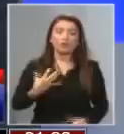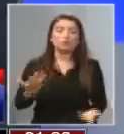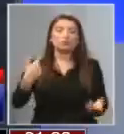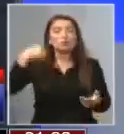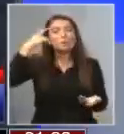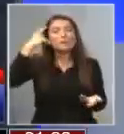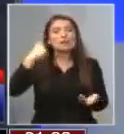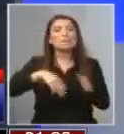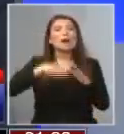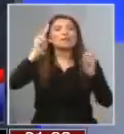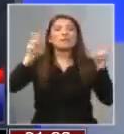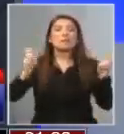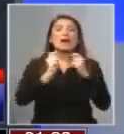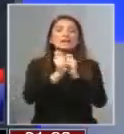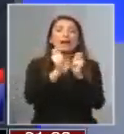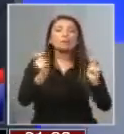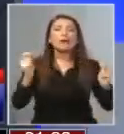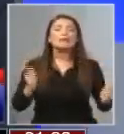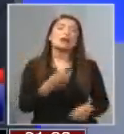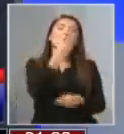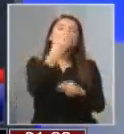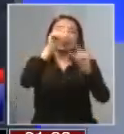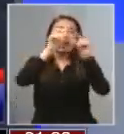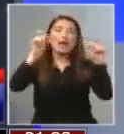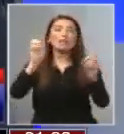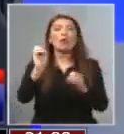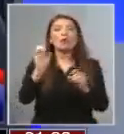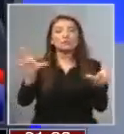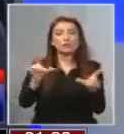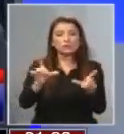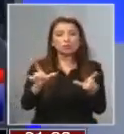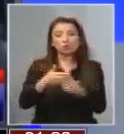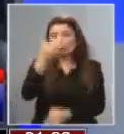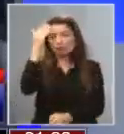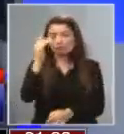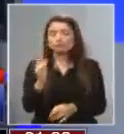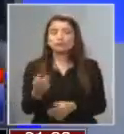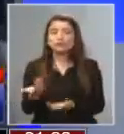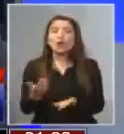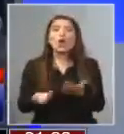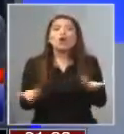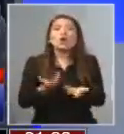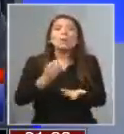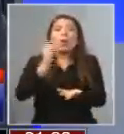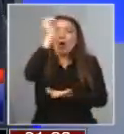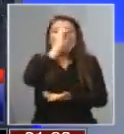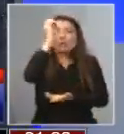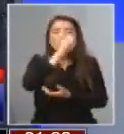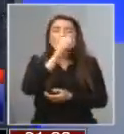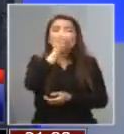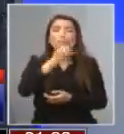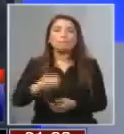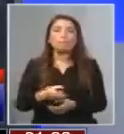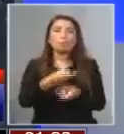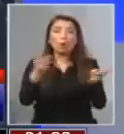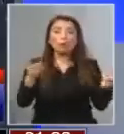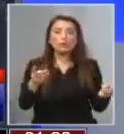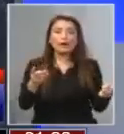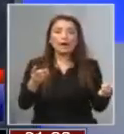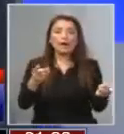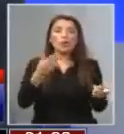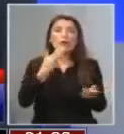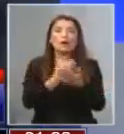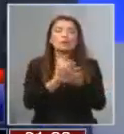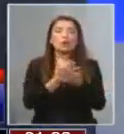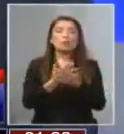campañas comunicacionales, en cómo crear discusión pública de modo de interpelar al ciudadano para que el ciudadano asuma